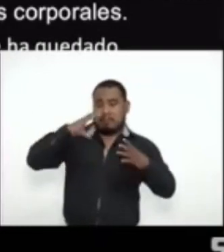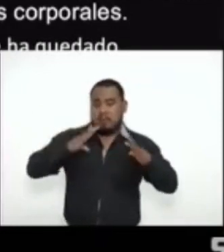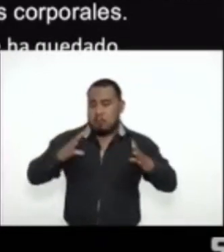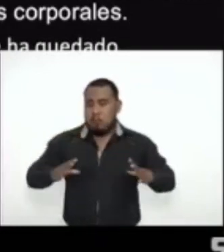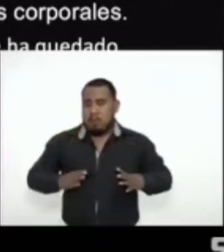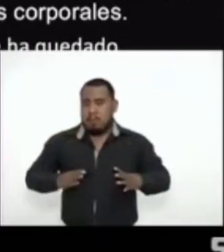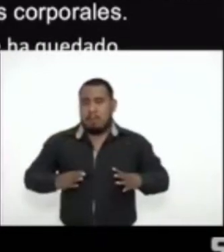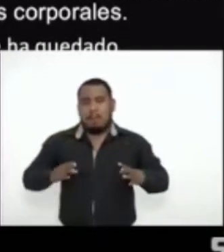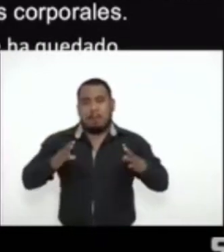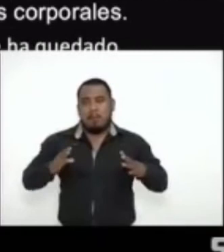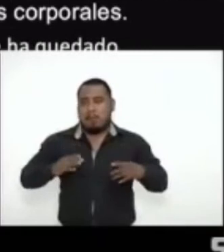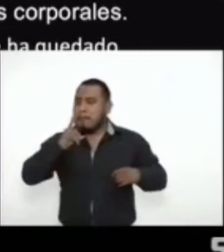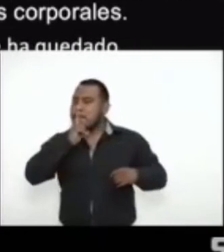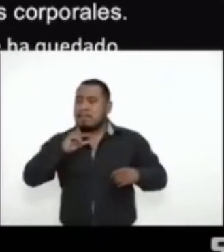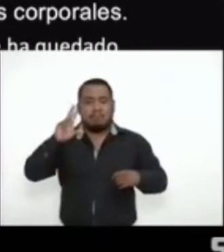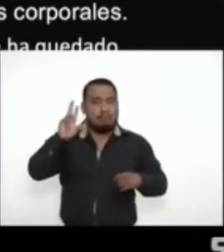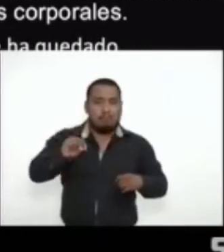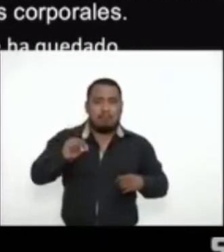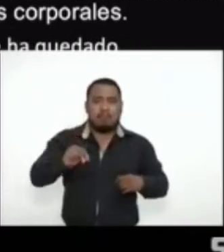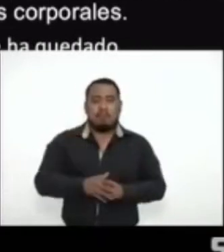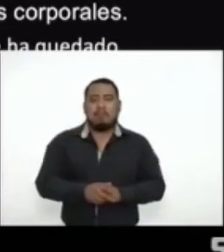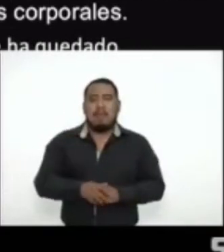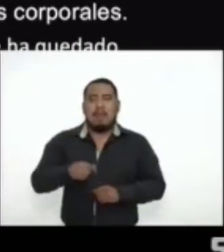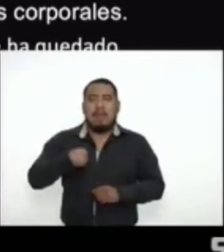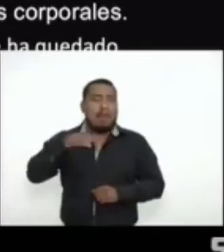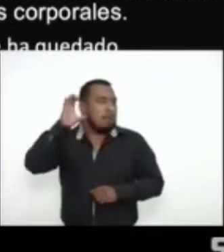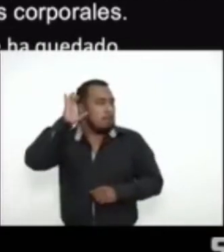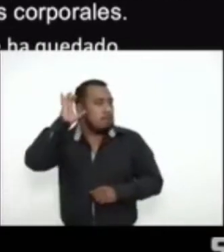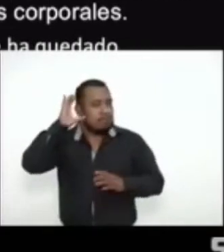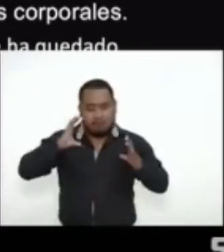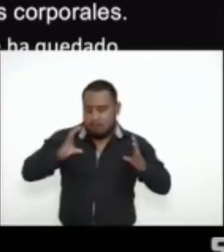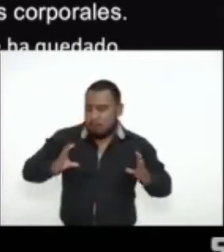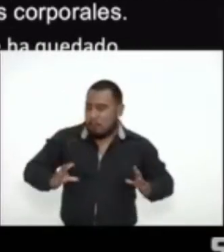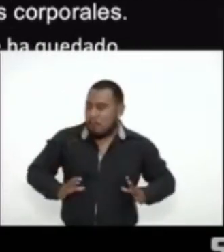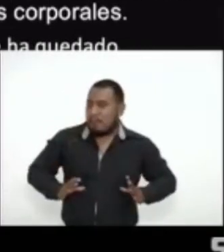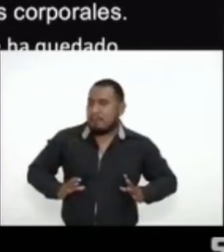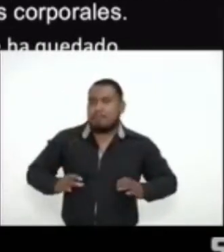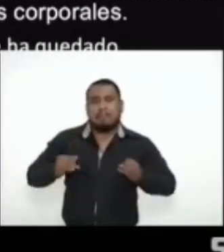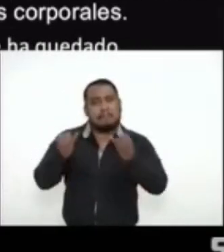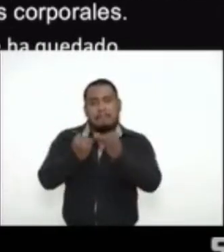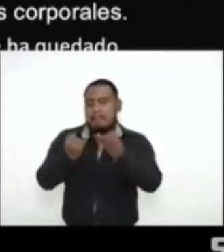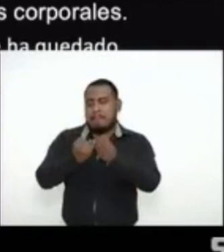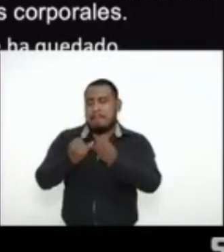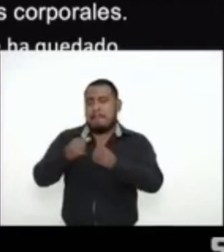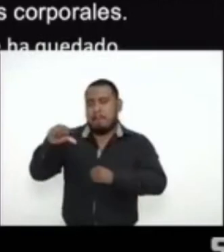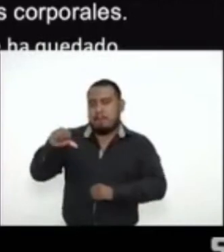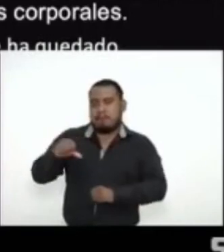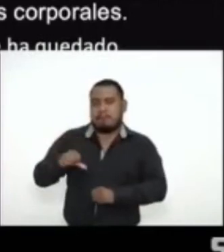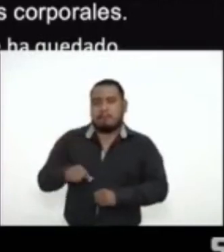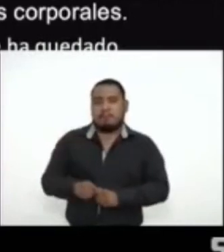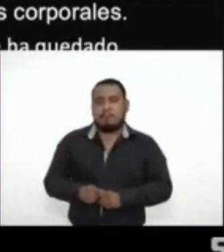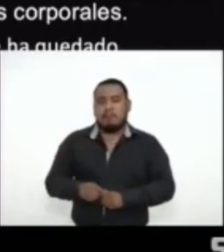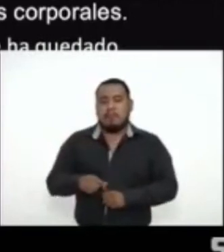El cuerpo nunca miente, así que escúchelo, así como lo hicimos hoy. ¿Cómo me